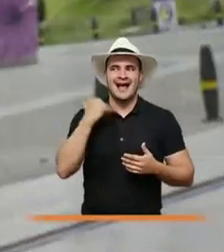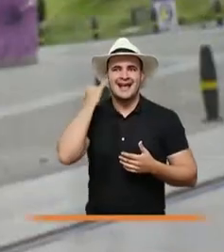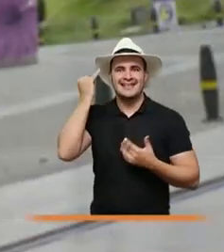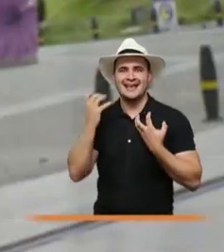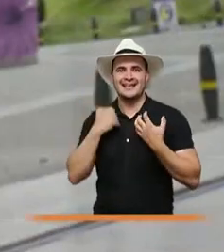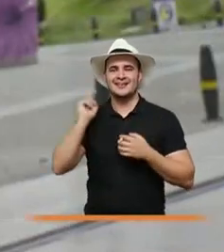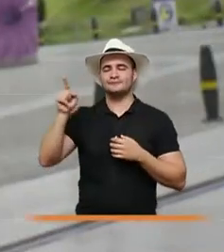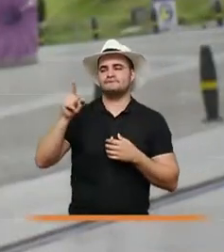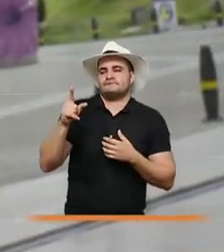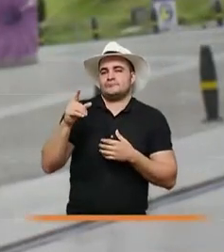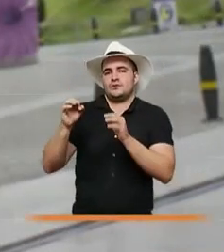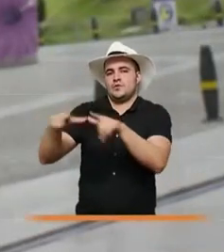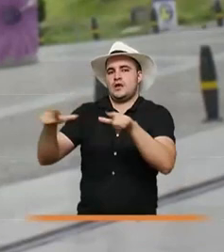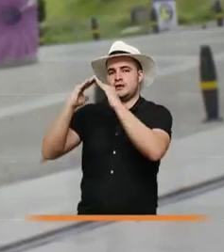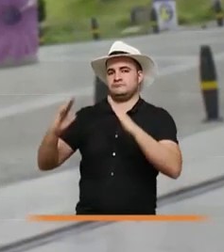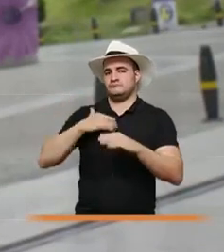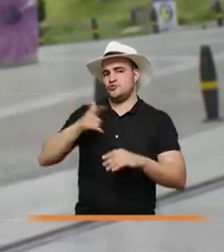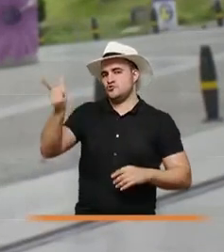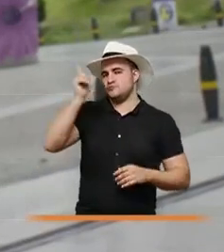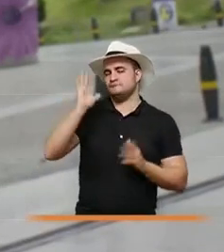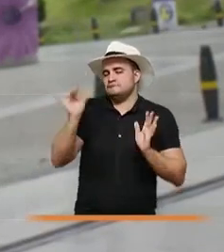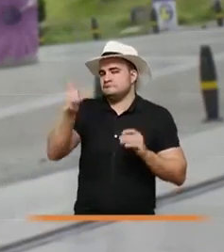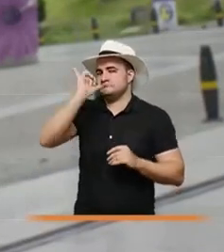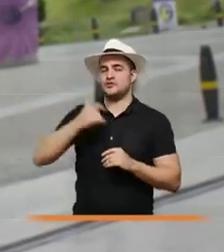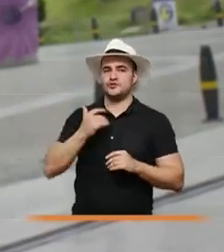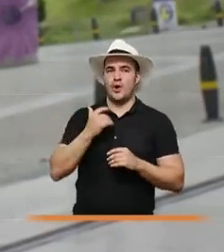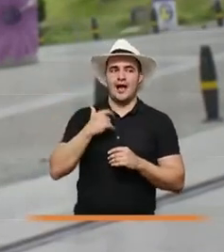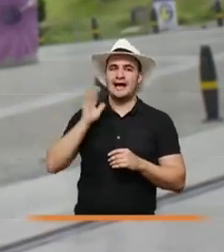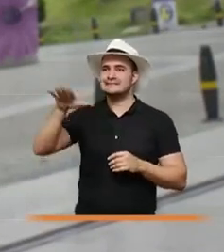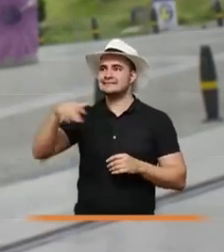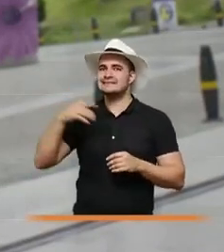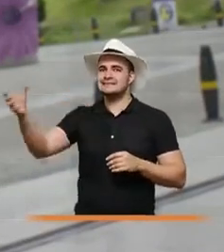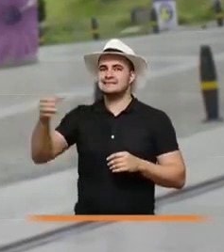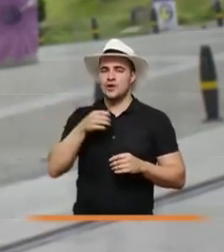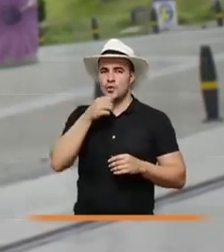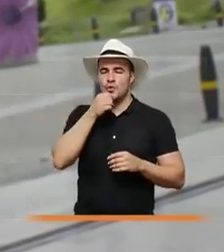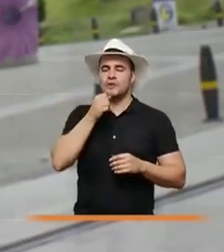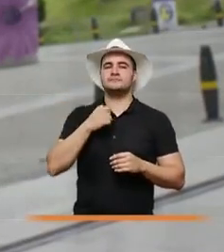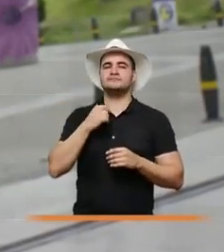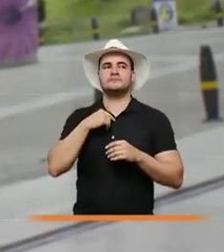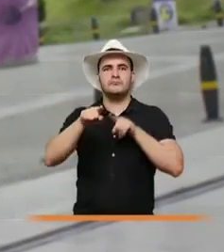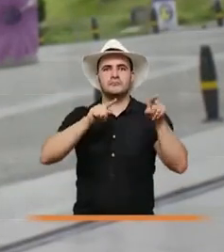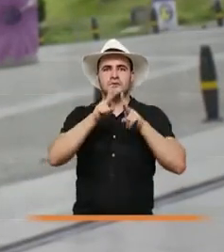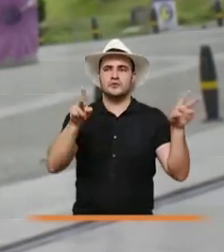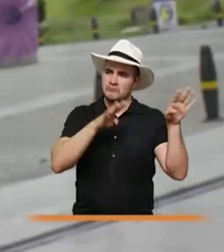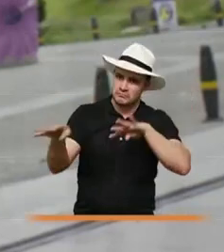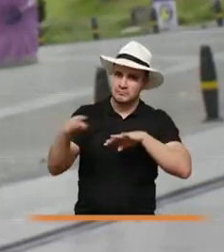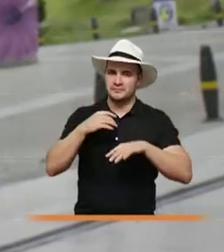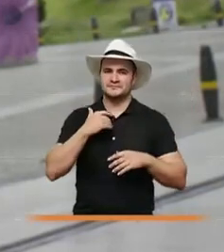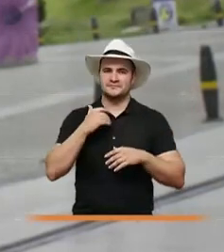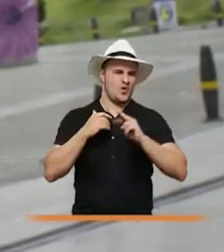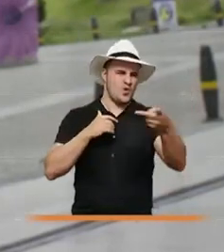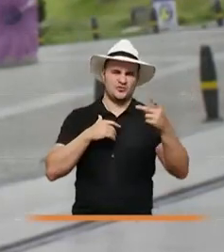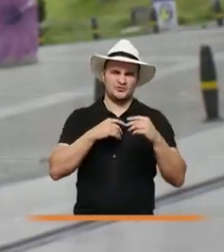fonda yo me tomé un fresco y una tapita de la en la mano que ustedes le están poniendo poco lo que viera la gente a uno gordo acá